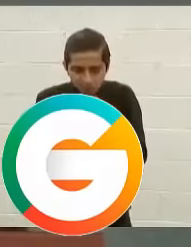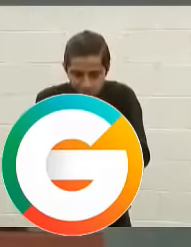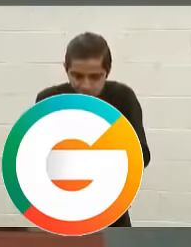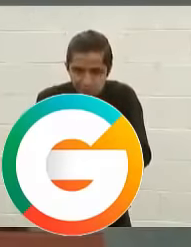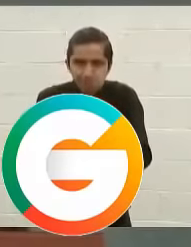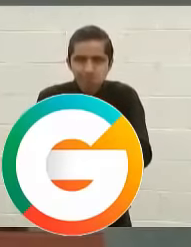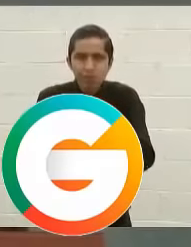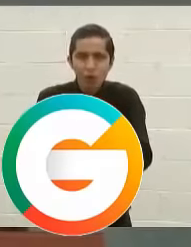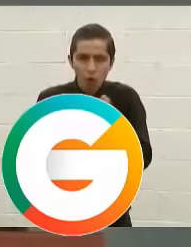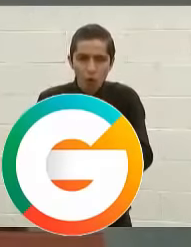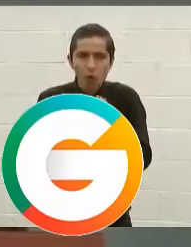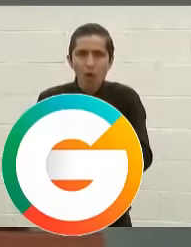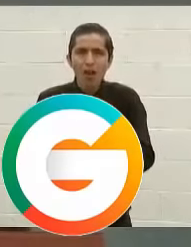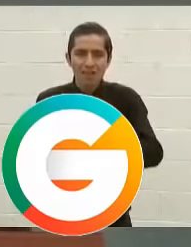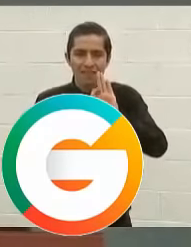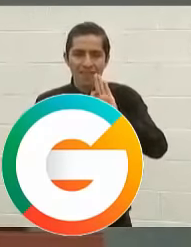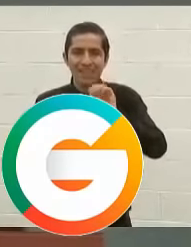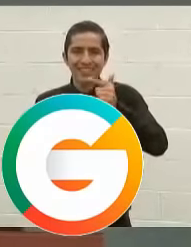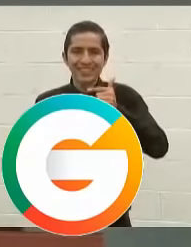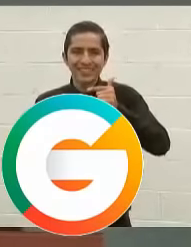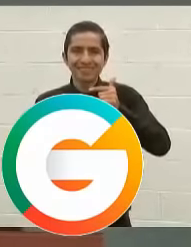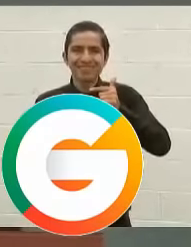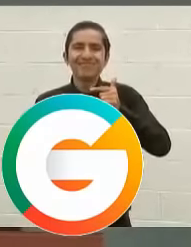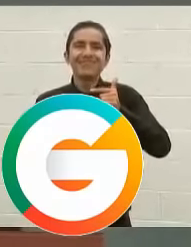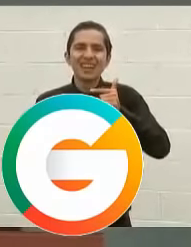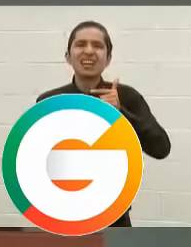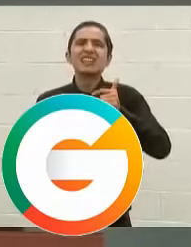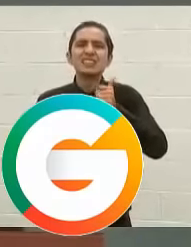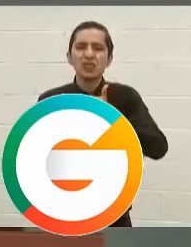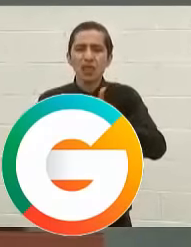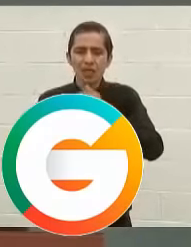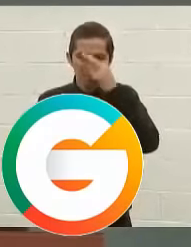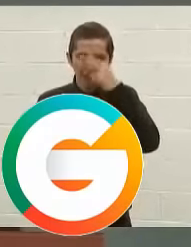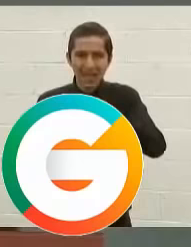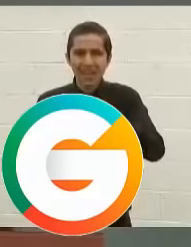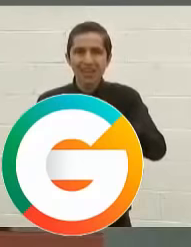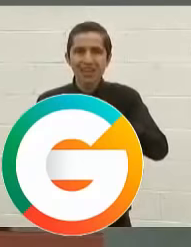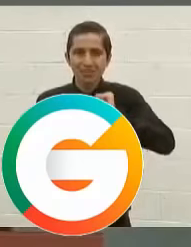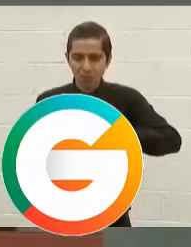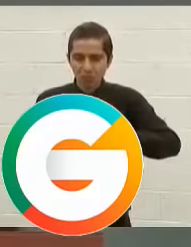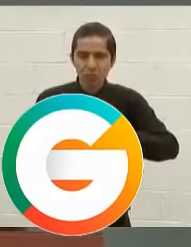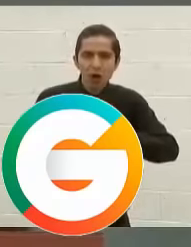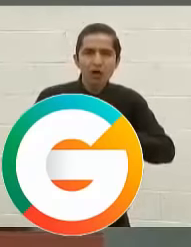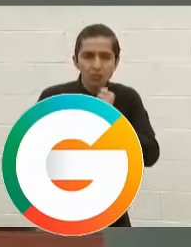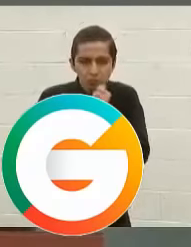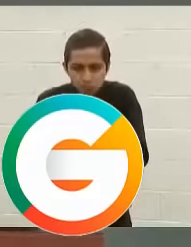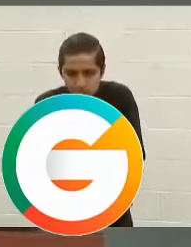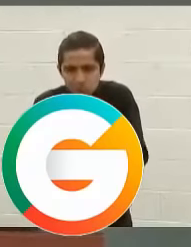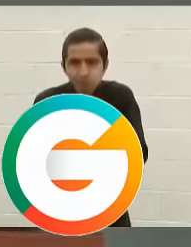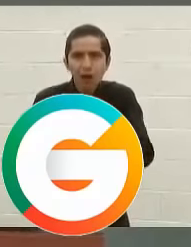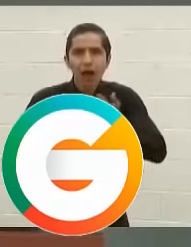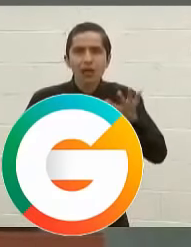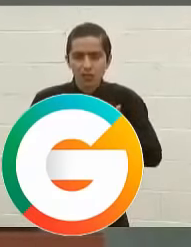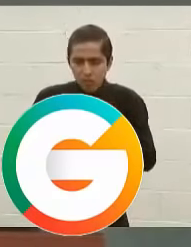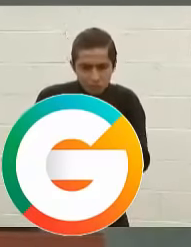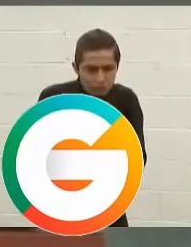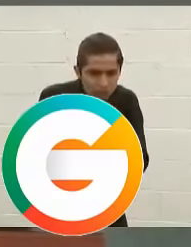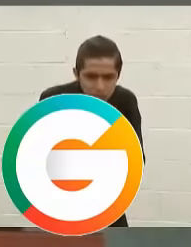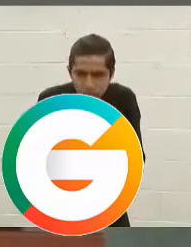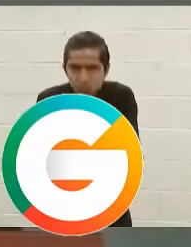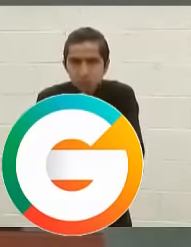este momento la Fiscalía General de Justicia de la Ciudad de México, quien llevará a cabo las